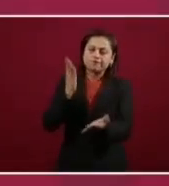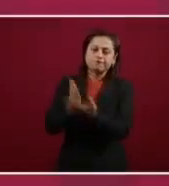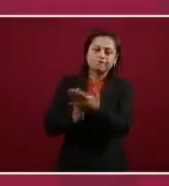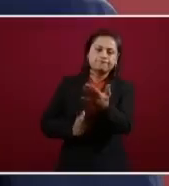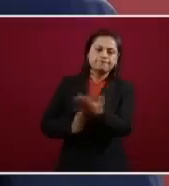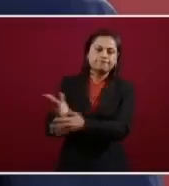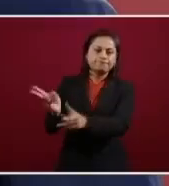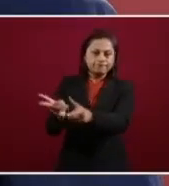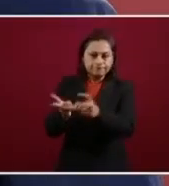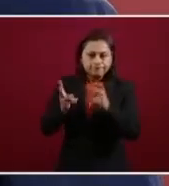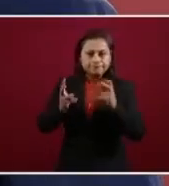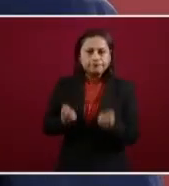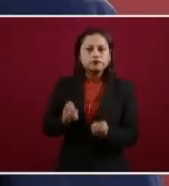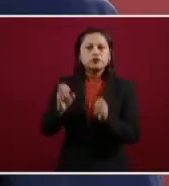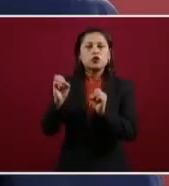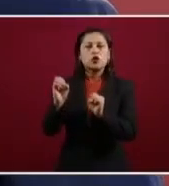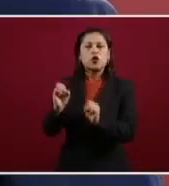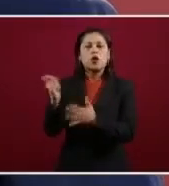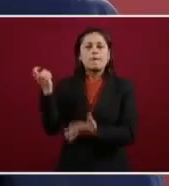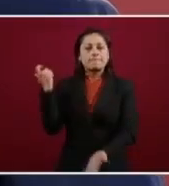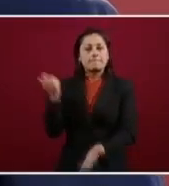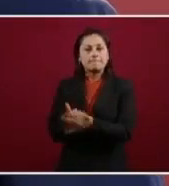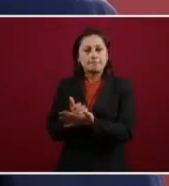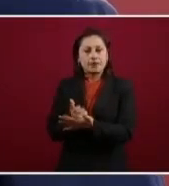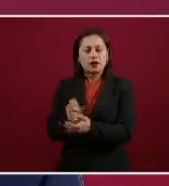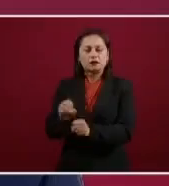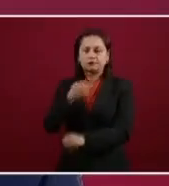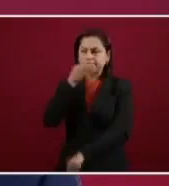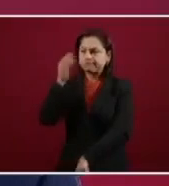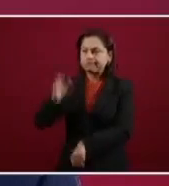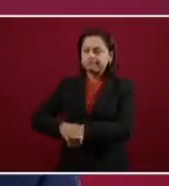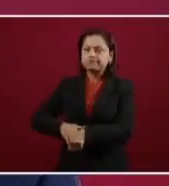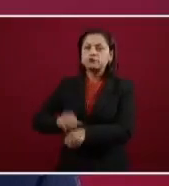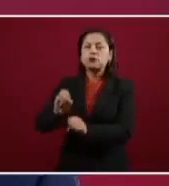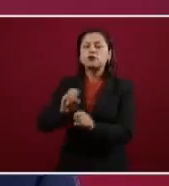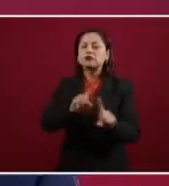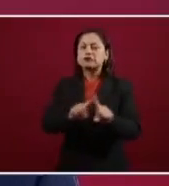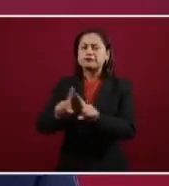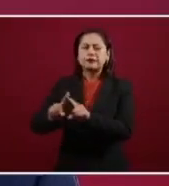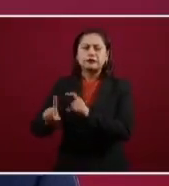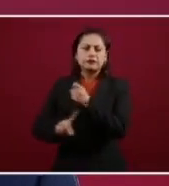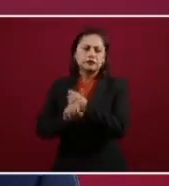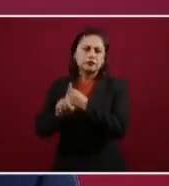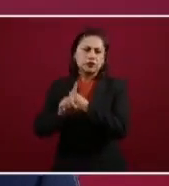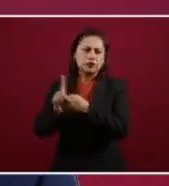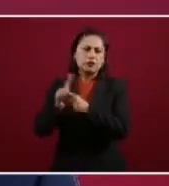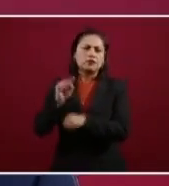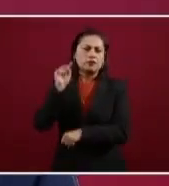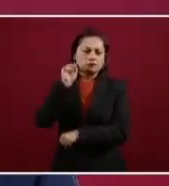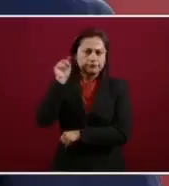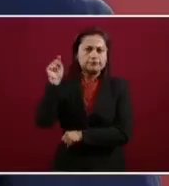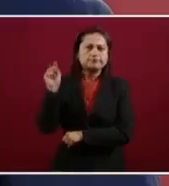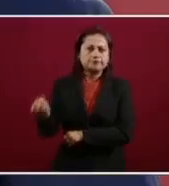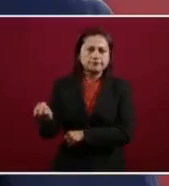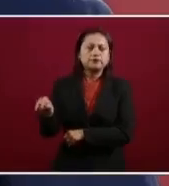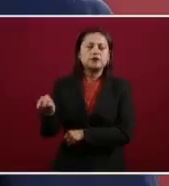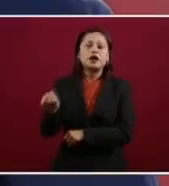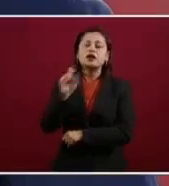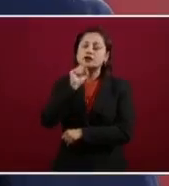desmantelamiento de plataformas de pemex